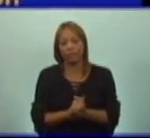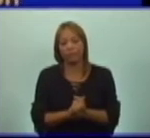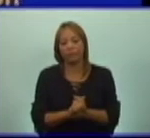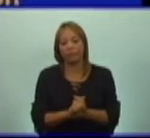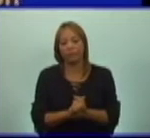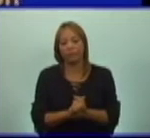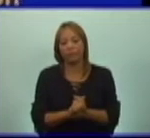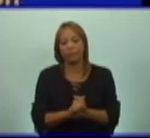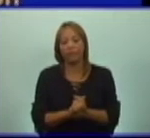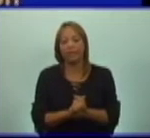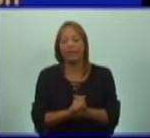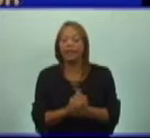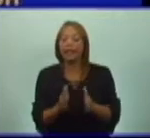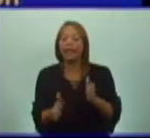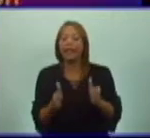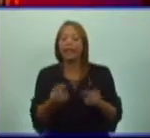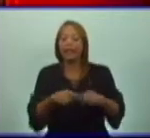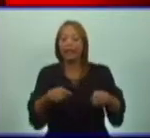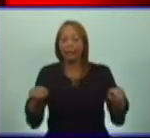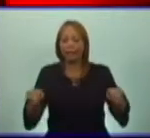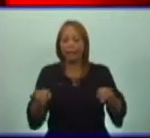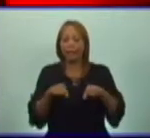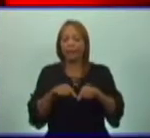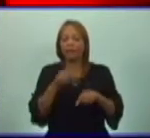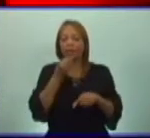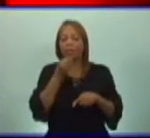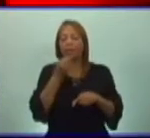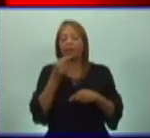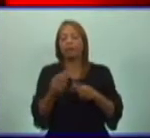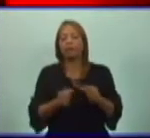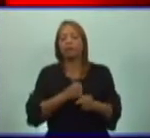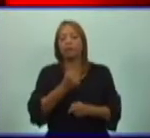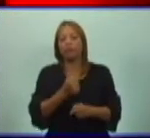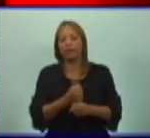el espacio que podrán utilizar.